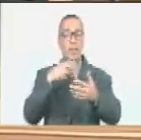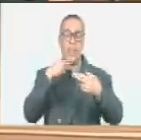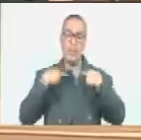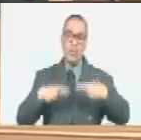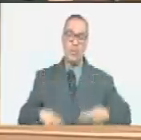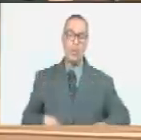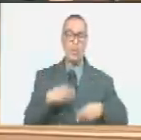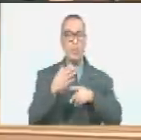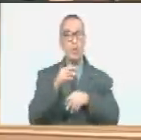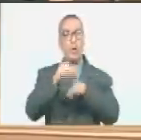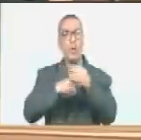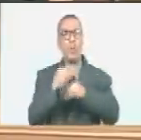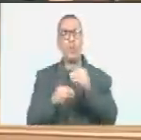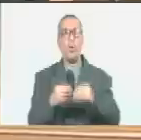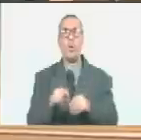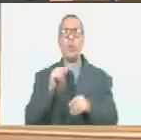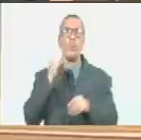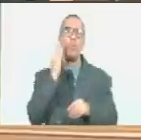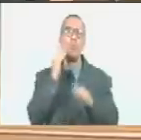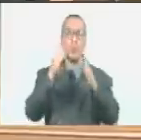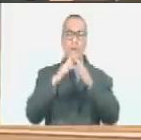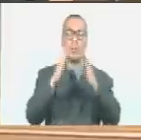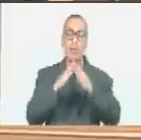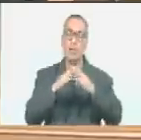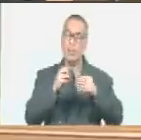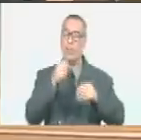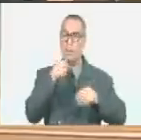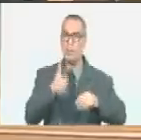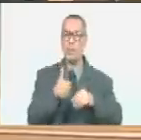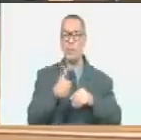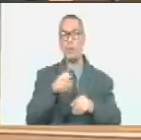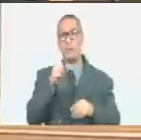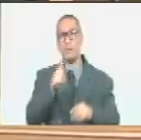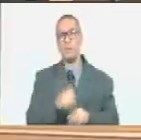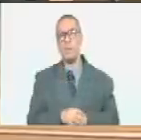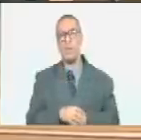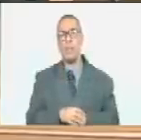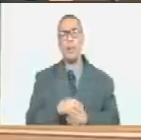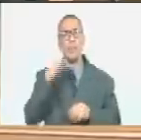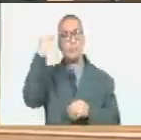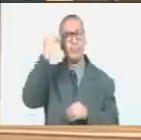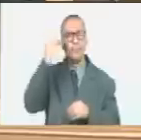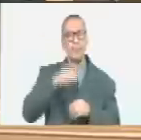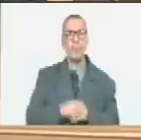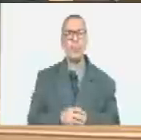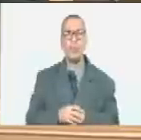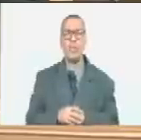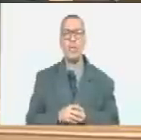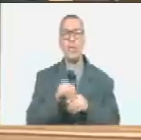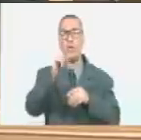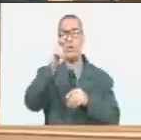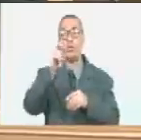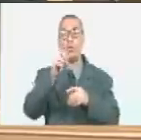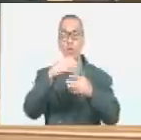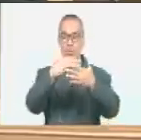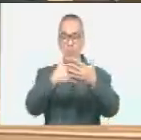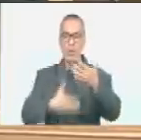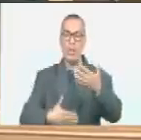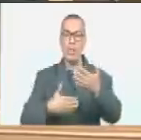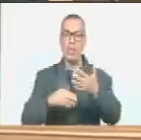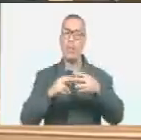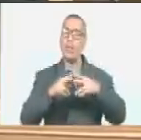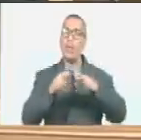humano fundamental como lo es una vivienda digna y adecuada. Considerando que la nueva agenda